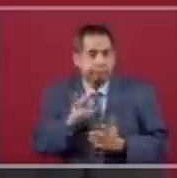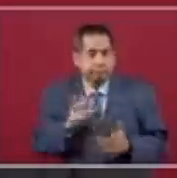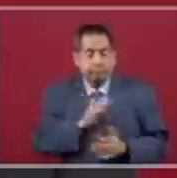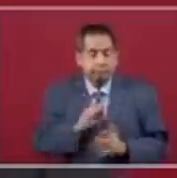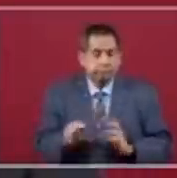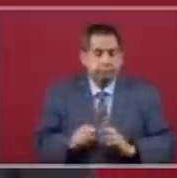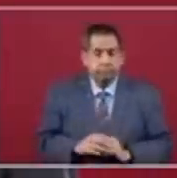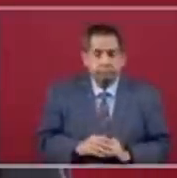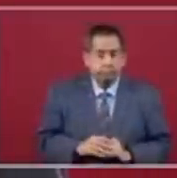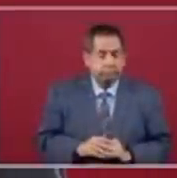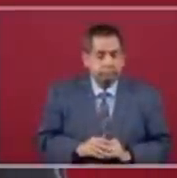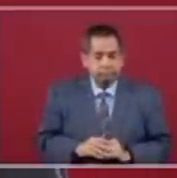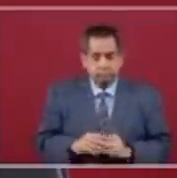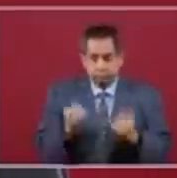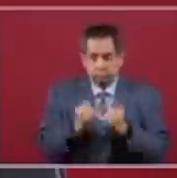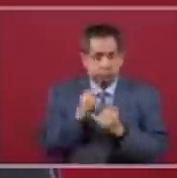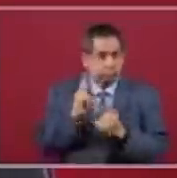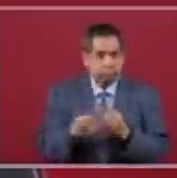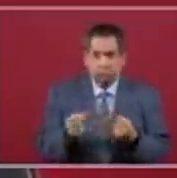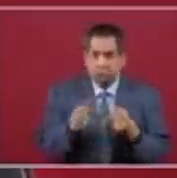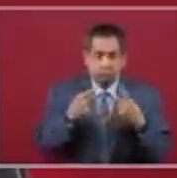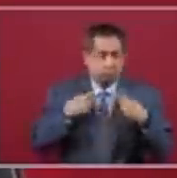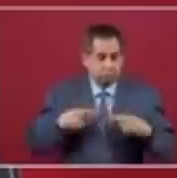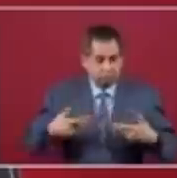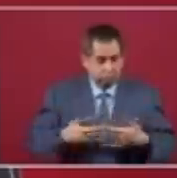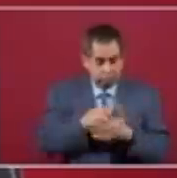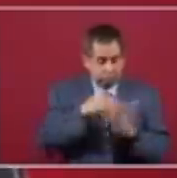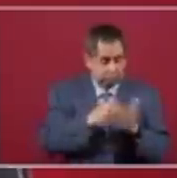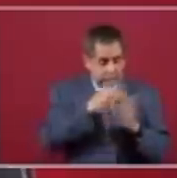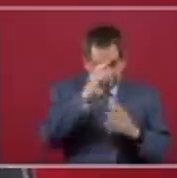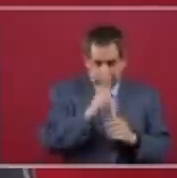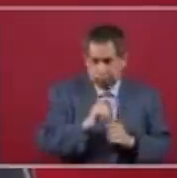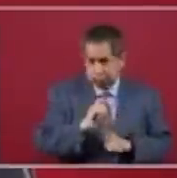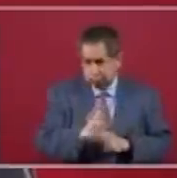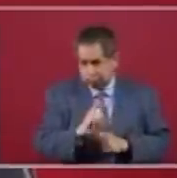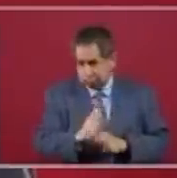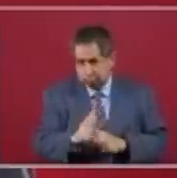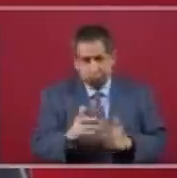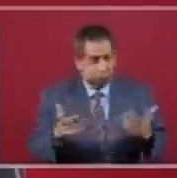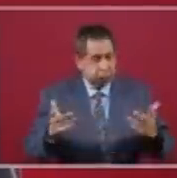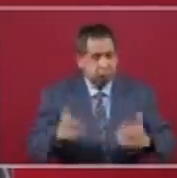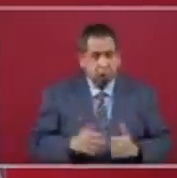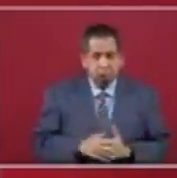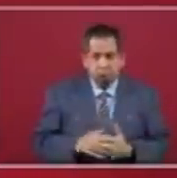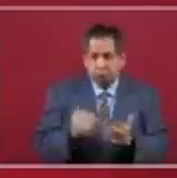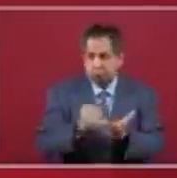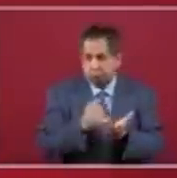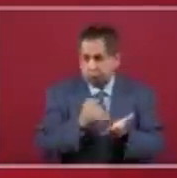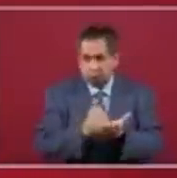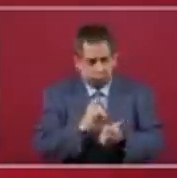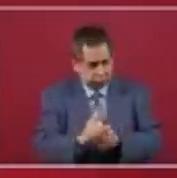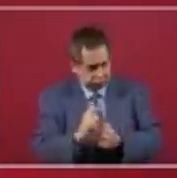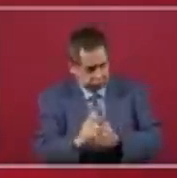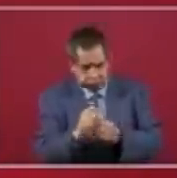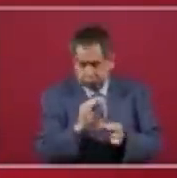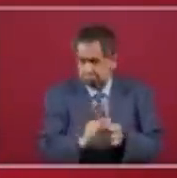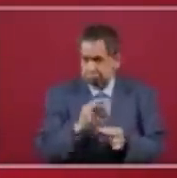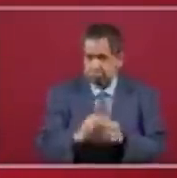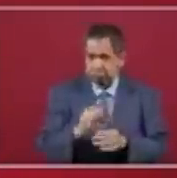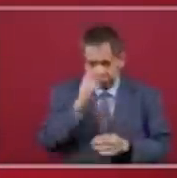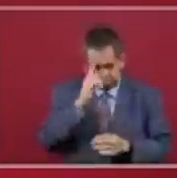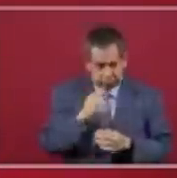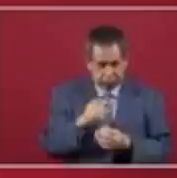como lo hacen millones de mexicanos, pagando nuestros impuestos